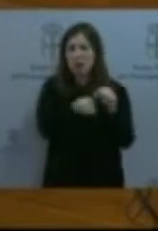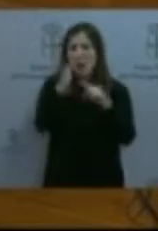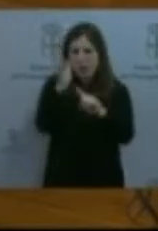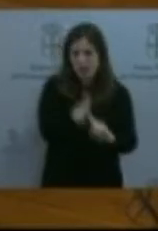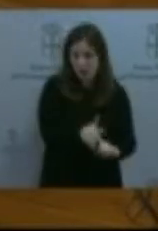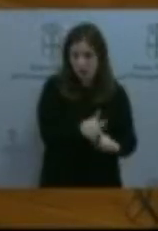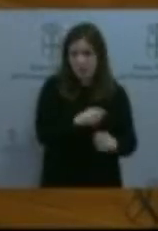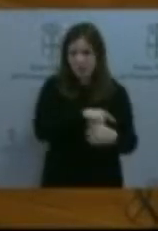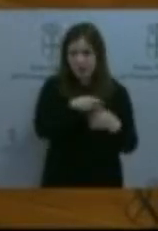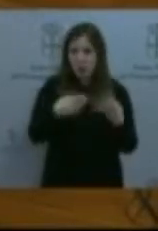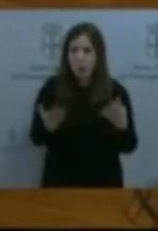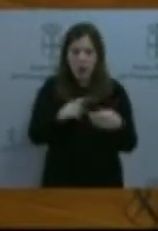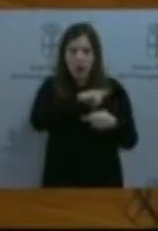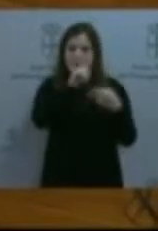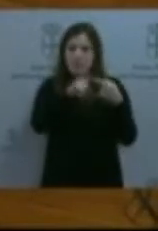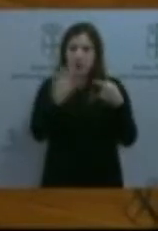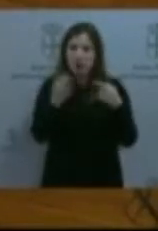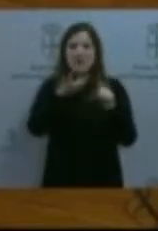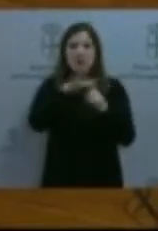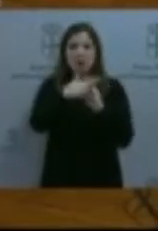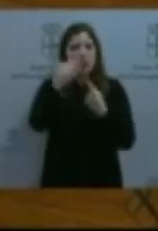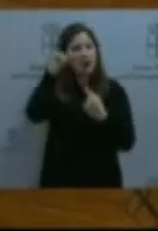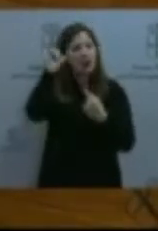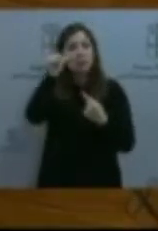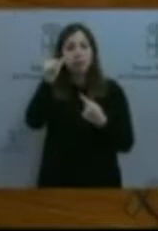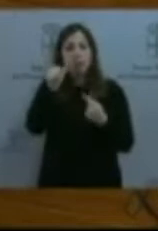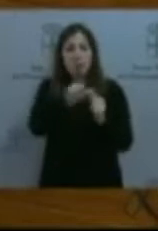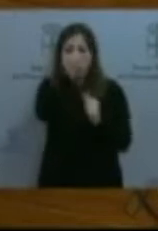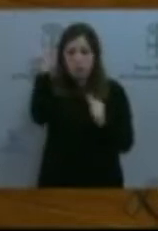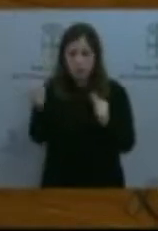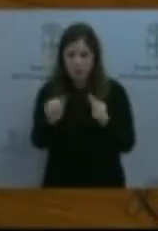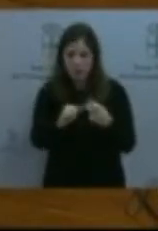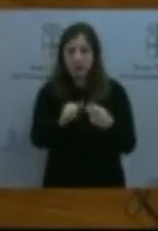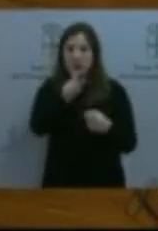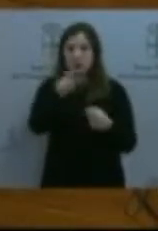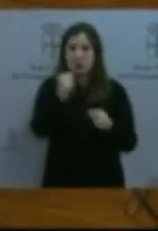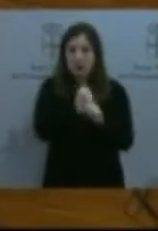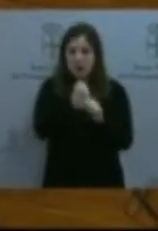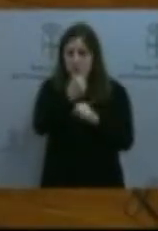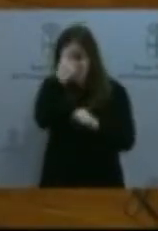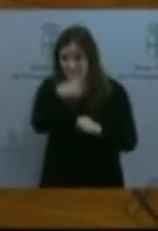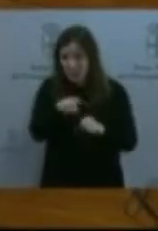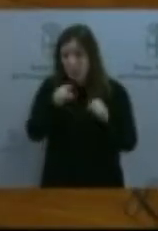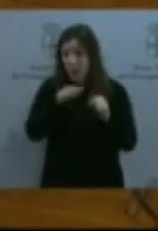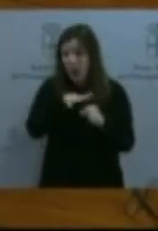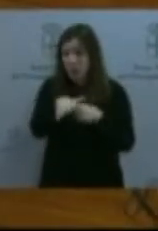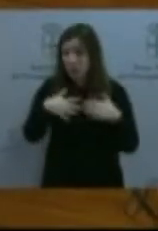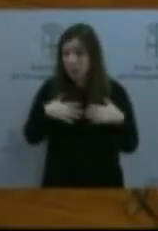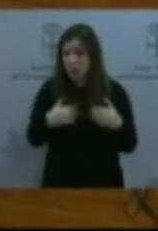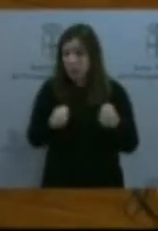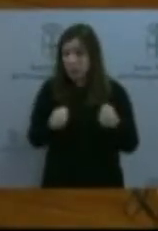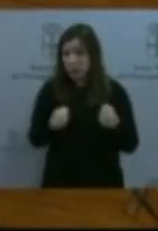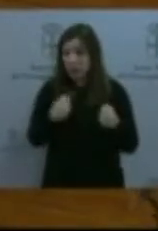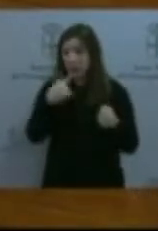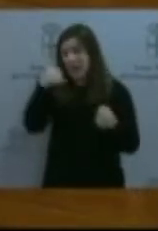de riesgo durante el embarazo. Trabajadores, usted sabe, en el sistema sanitario, están expuestas a multitud de riesgos, lo que provoca en